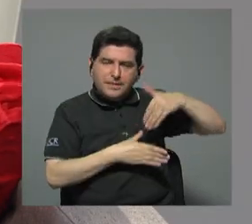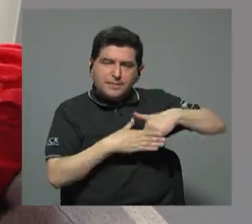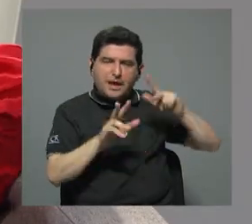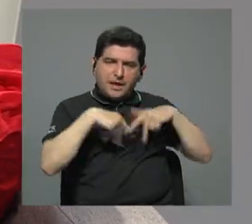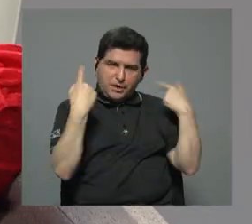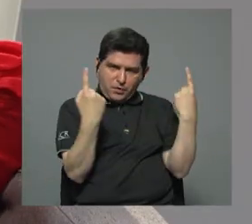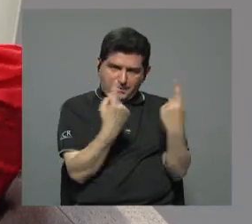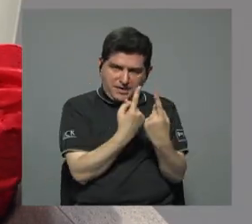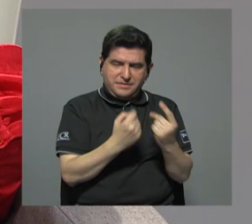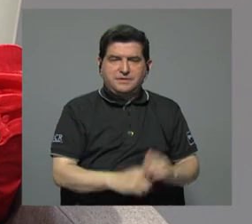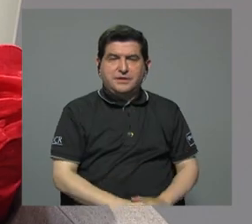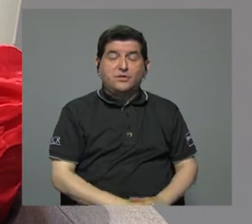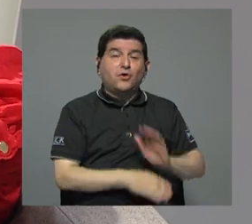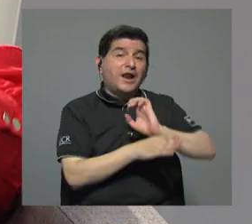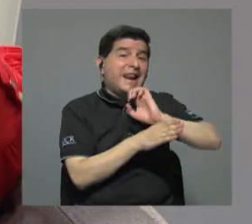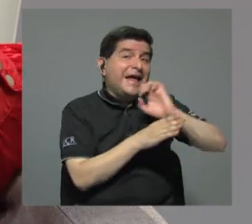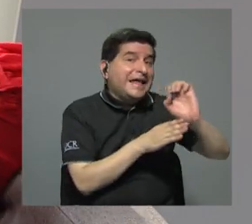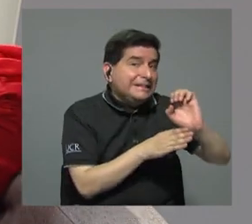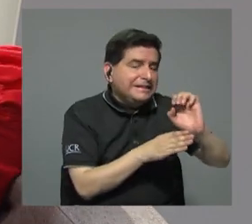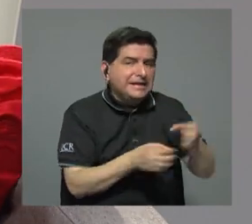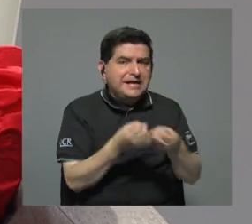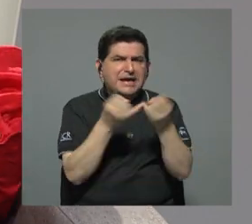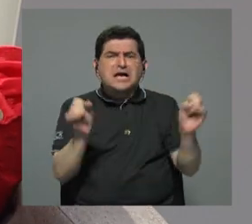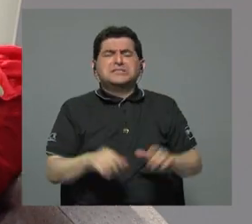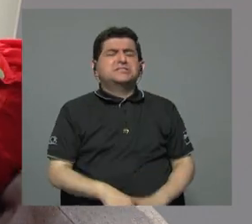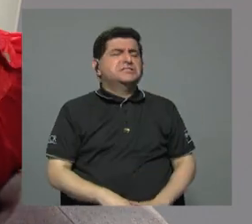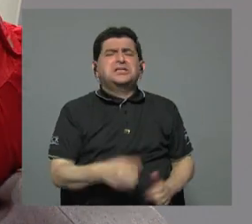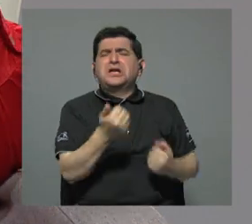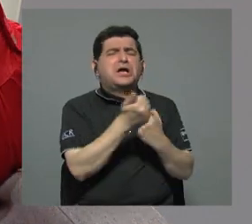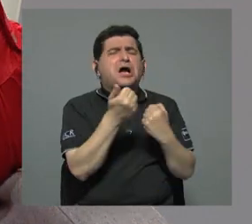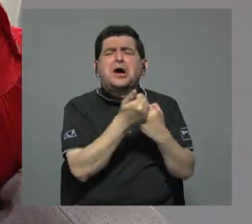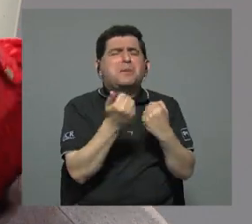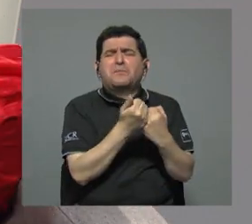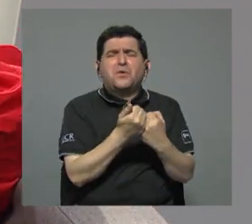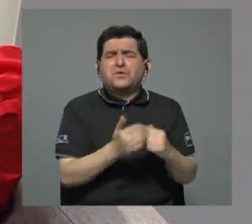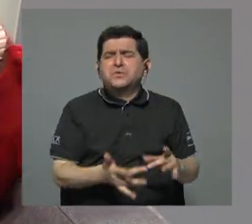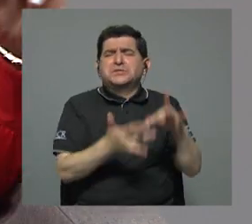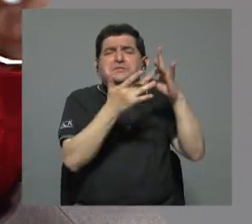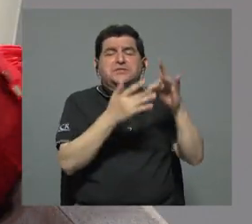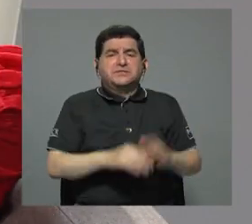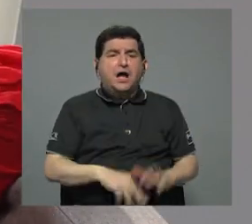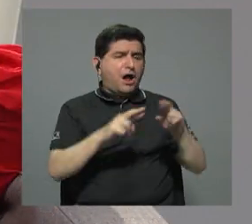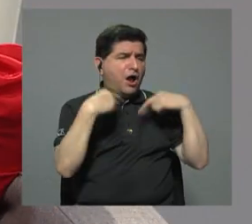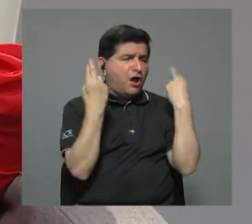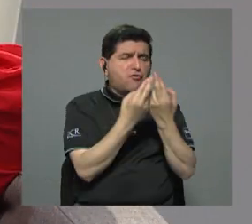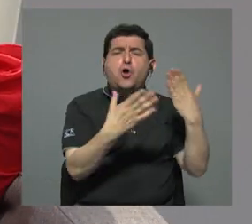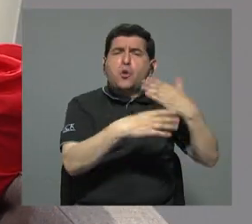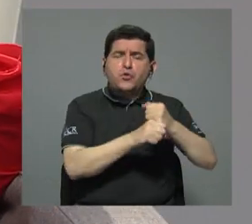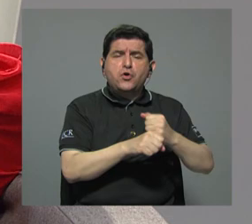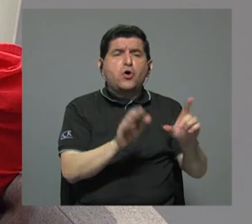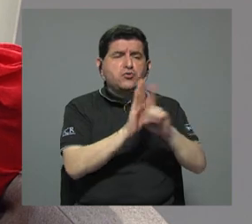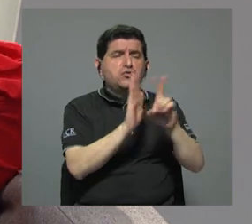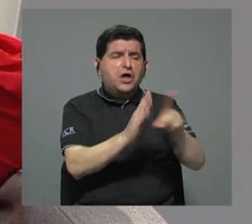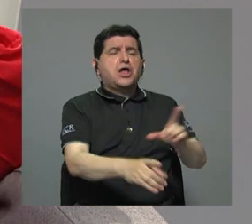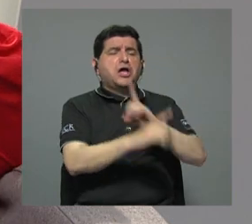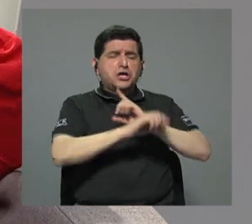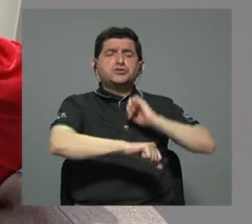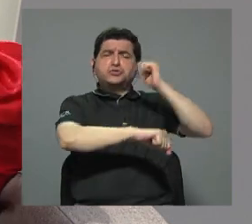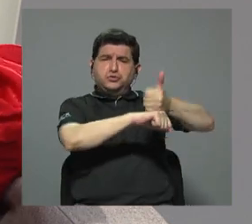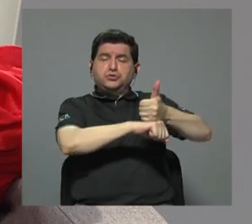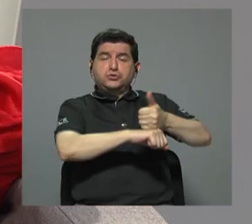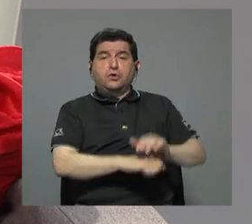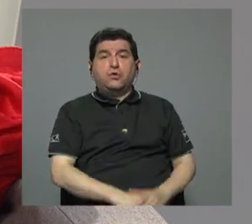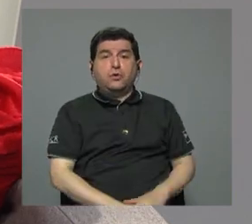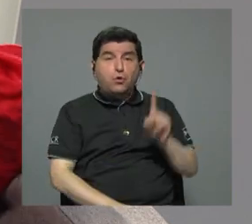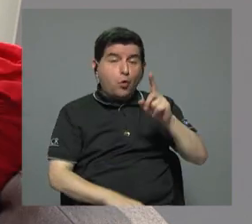partido el tema de ética sin tanto padrinazgo y se serán las audiencias etcétera del derecho y defensa y si hay